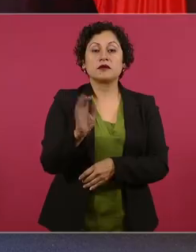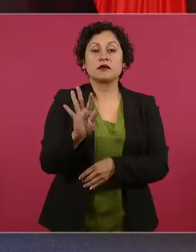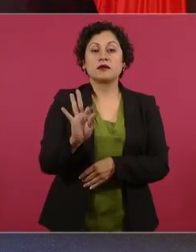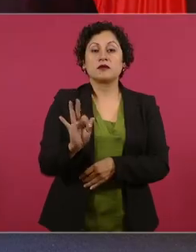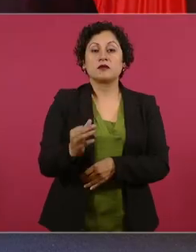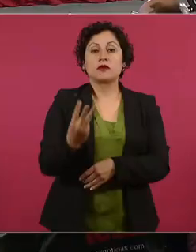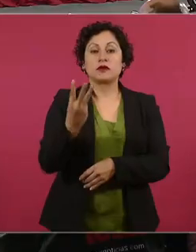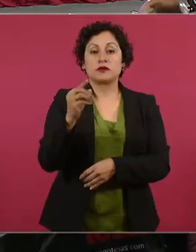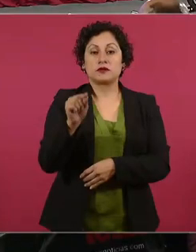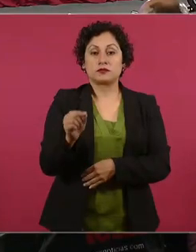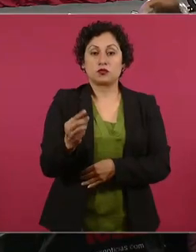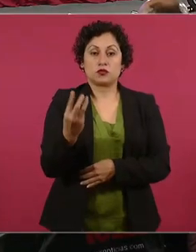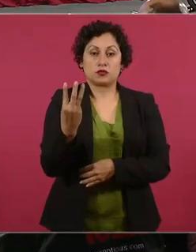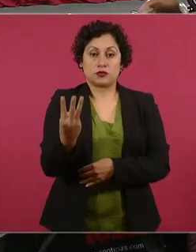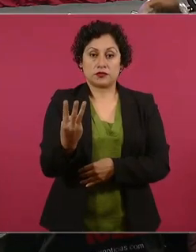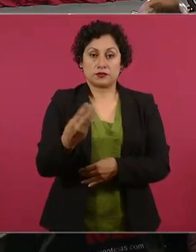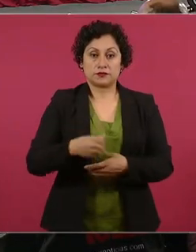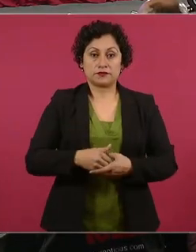43.3.